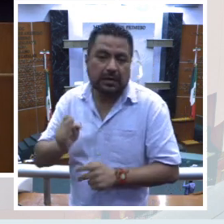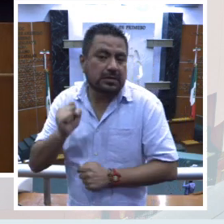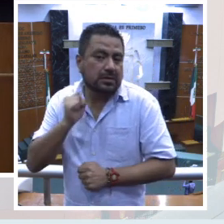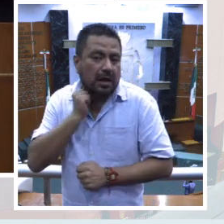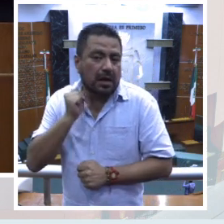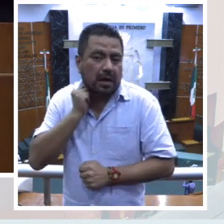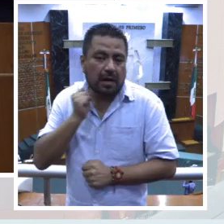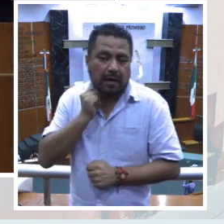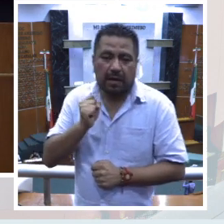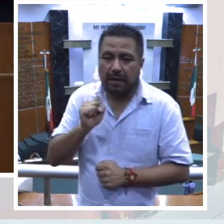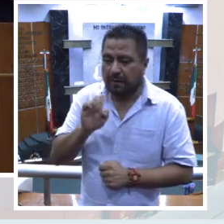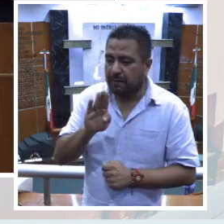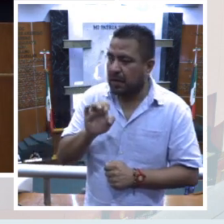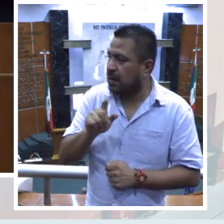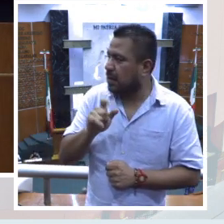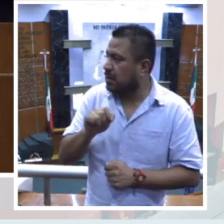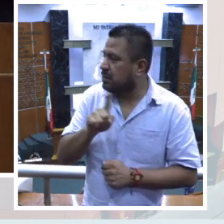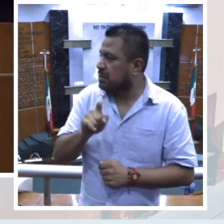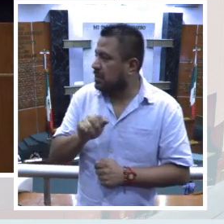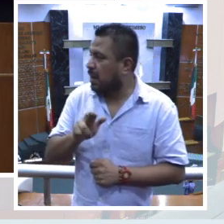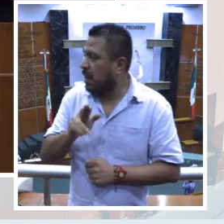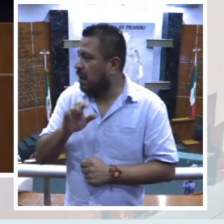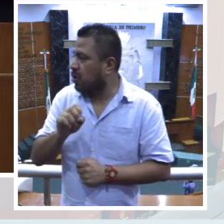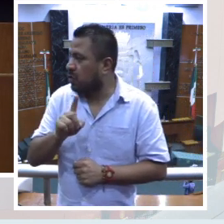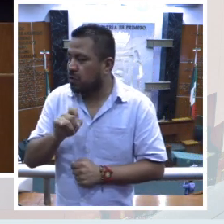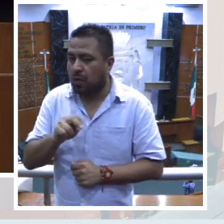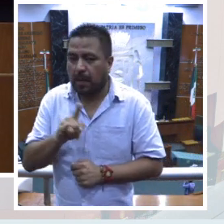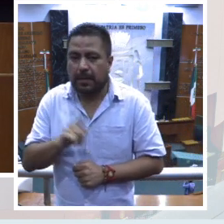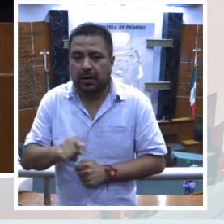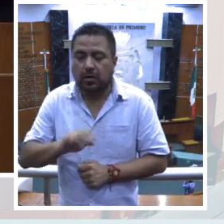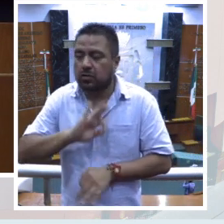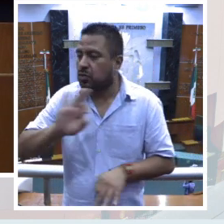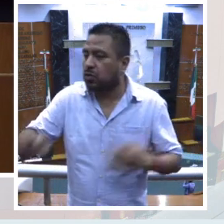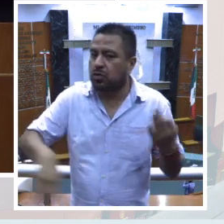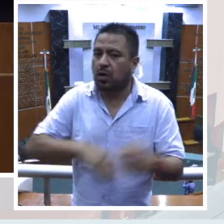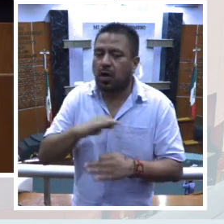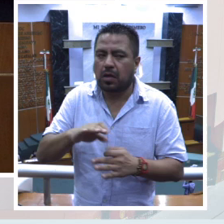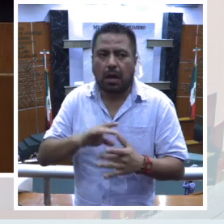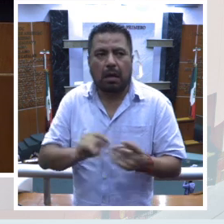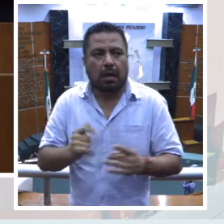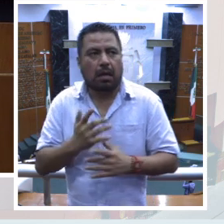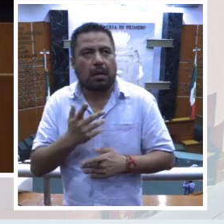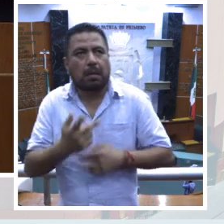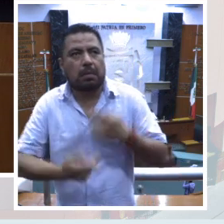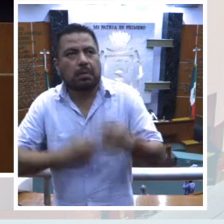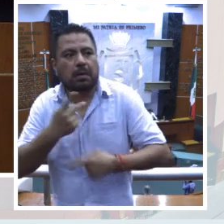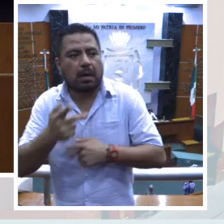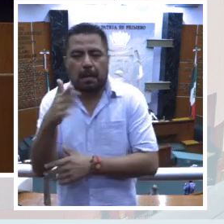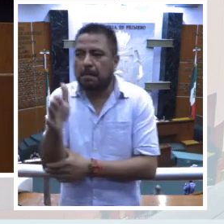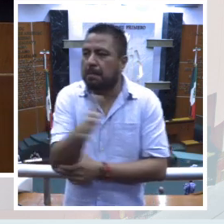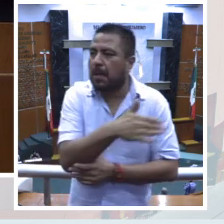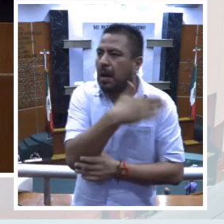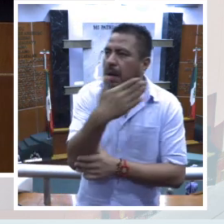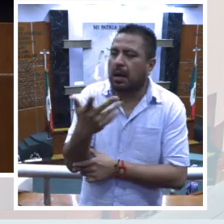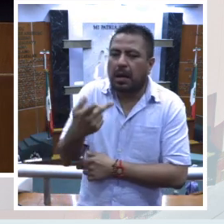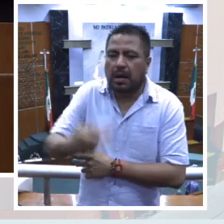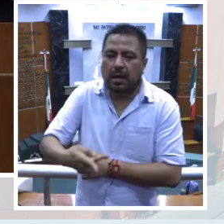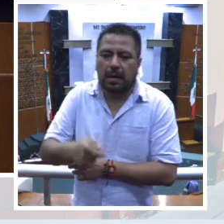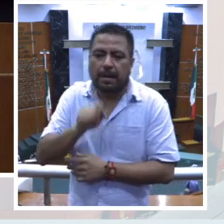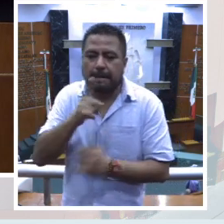belizario Domínguez dijo todos Hablamos de patria todos Hablamos